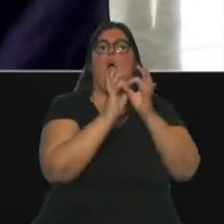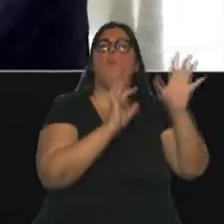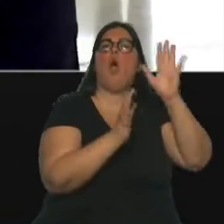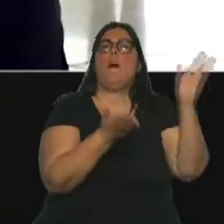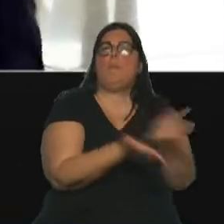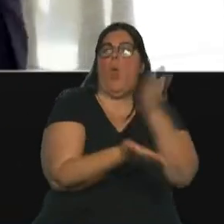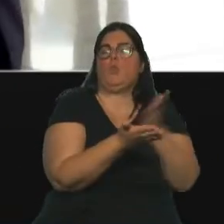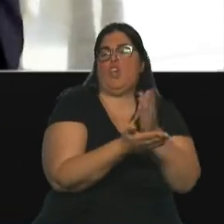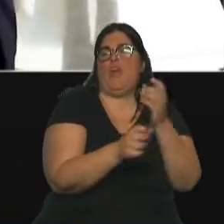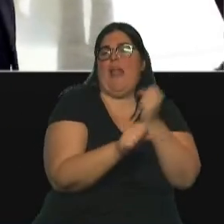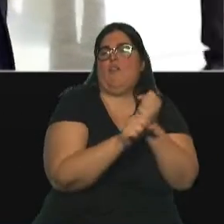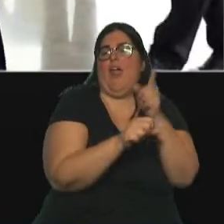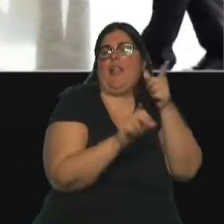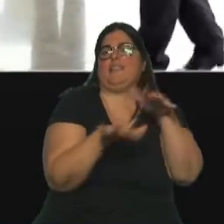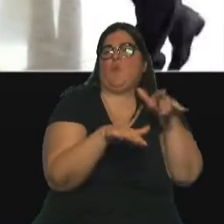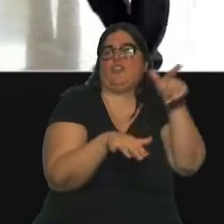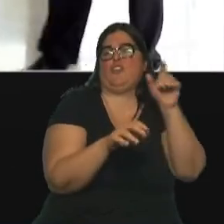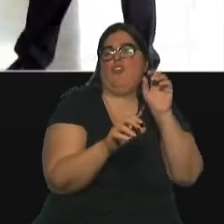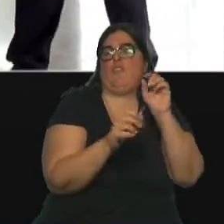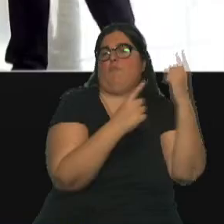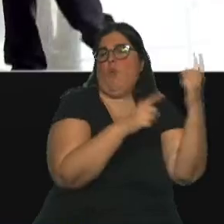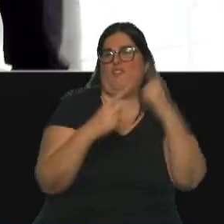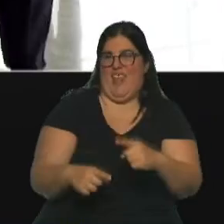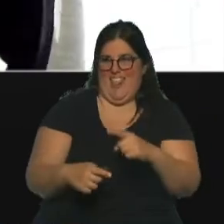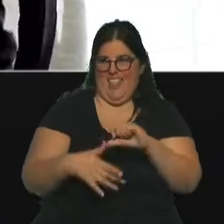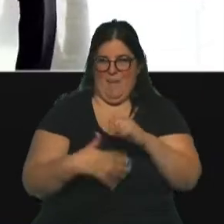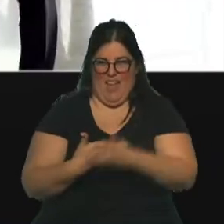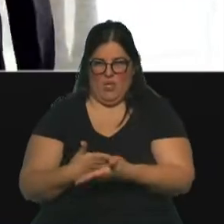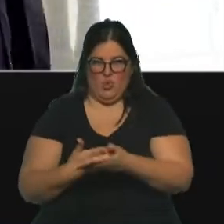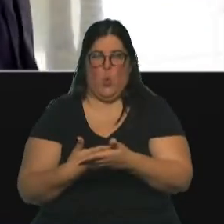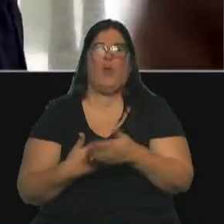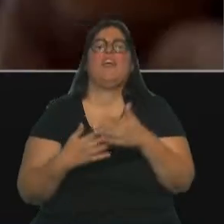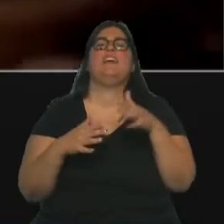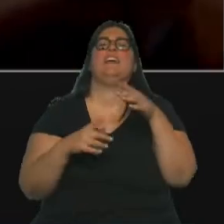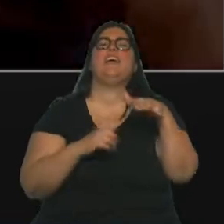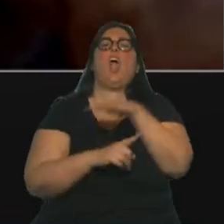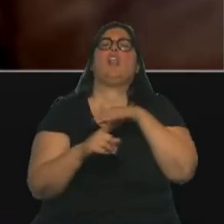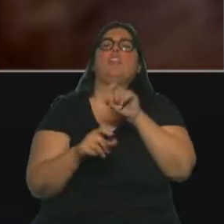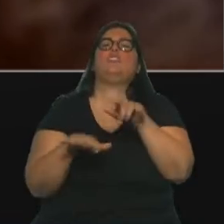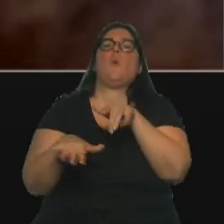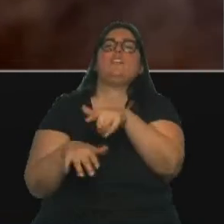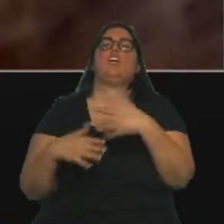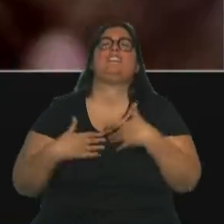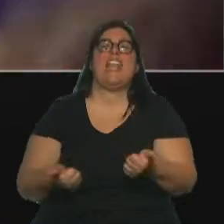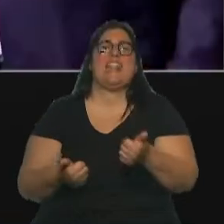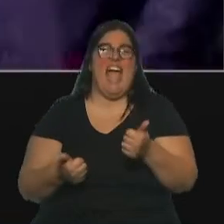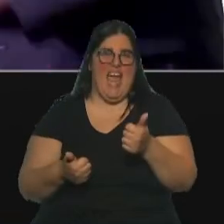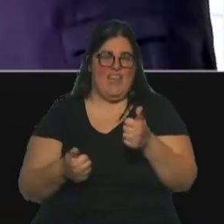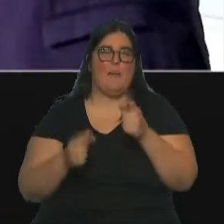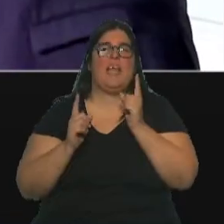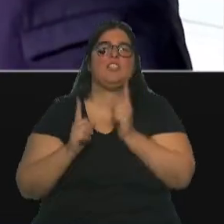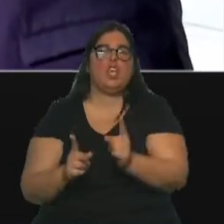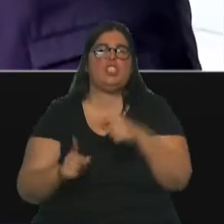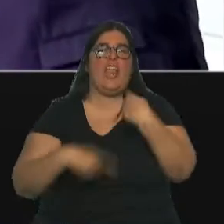las condiciones laborales son diferentes en América del Sur, porque las condiciones sanitarias y las exigencias en términos de